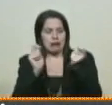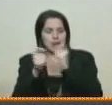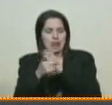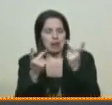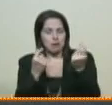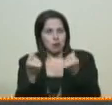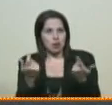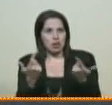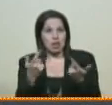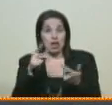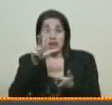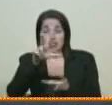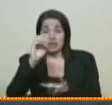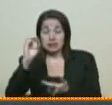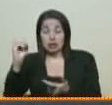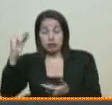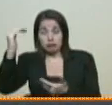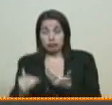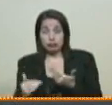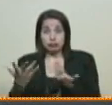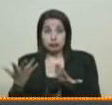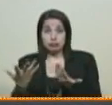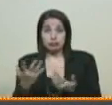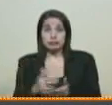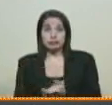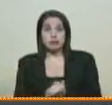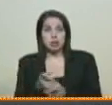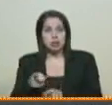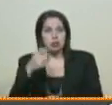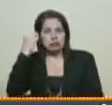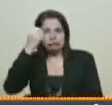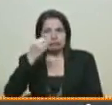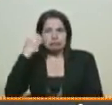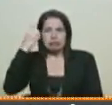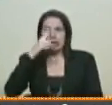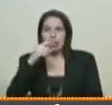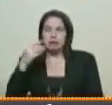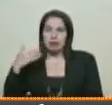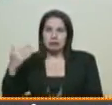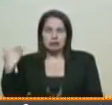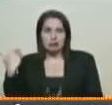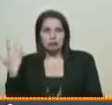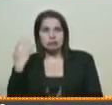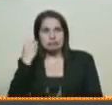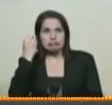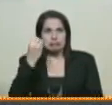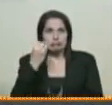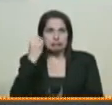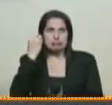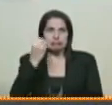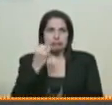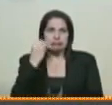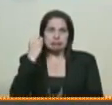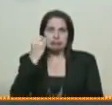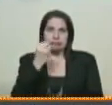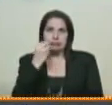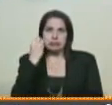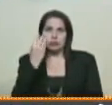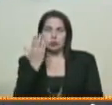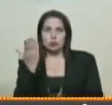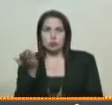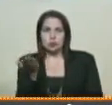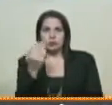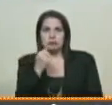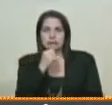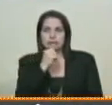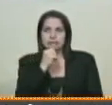Son medidas irrenunciables. Yo venía trabajando este tema desde el año pasado. ¿Sí? ¿Por qué? Porque bueno, ya vi en